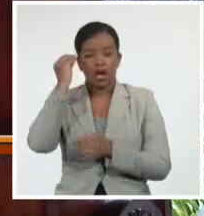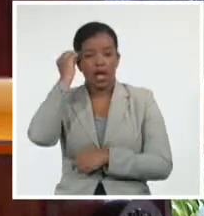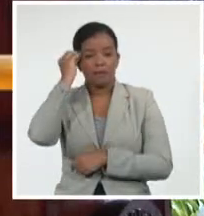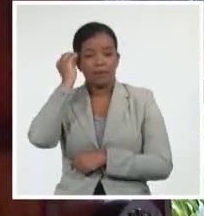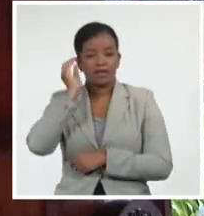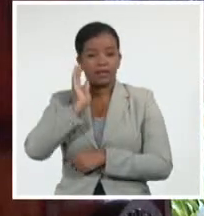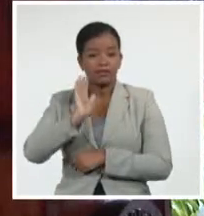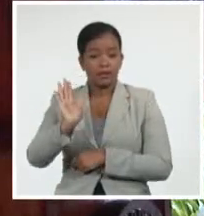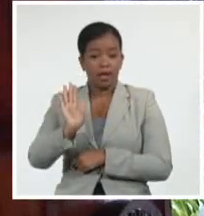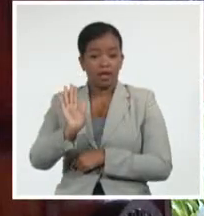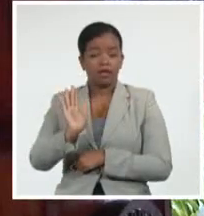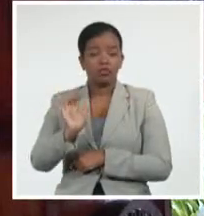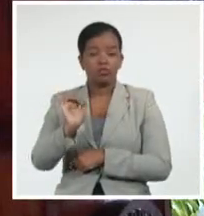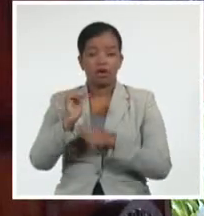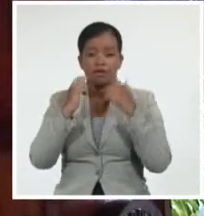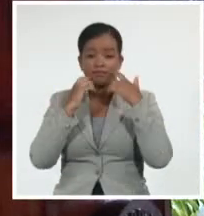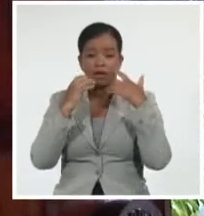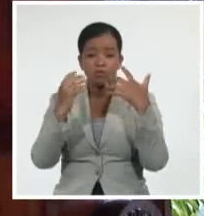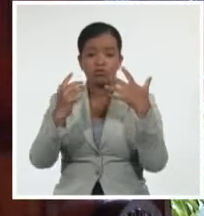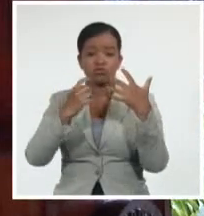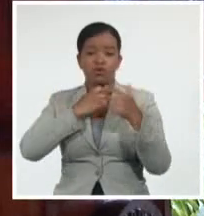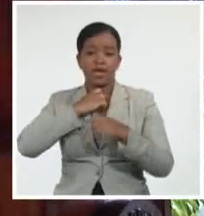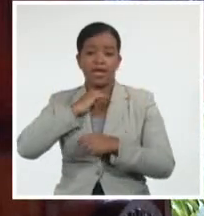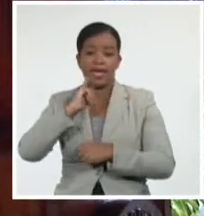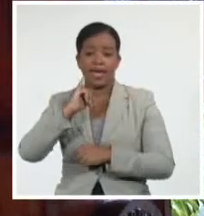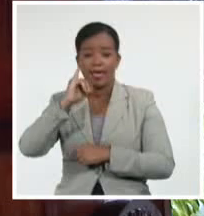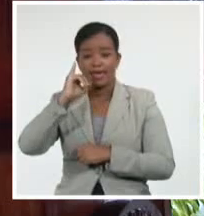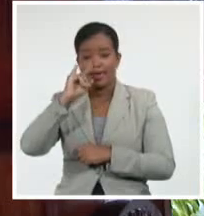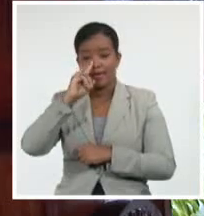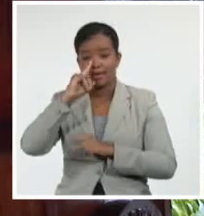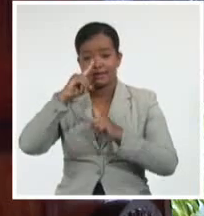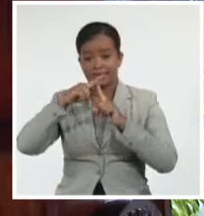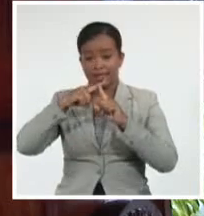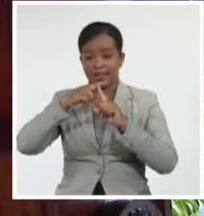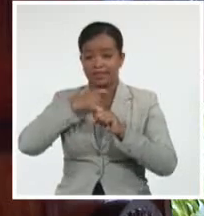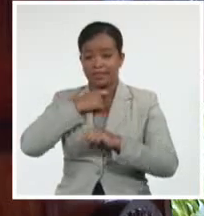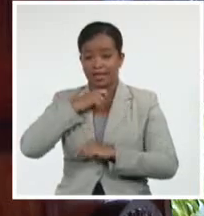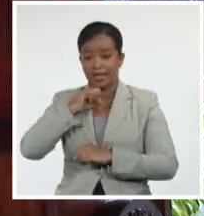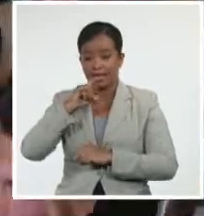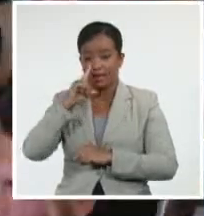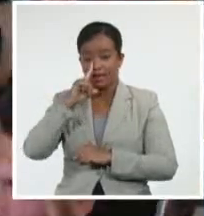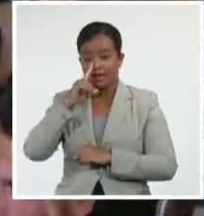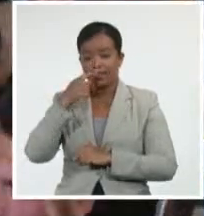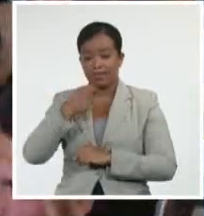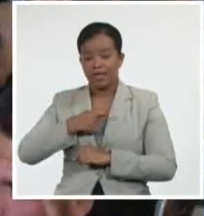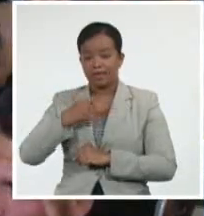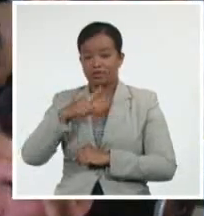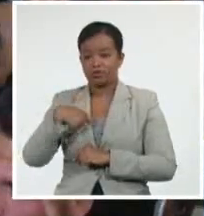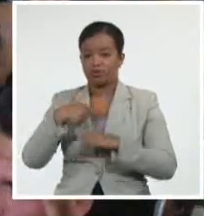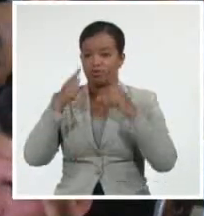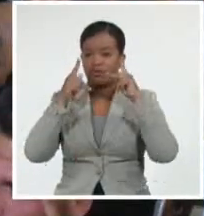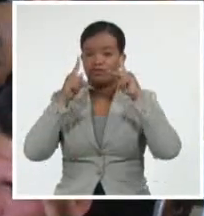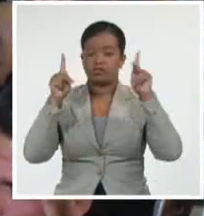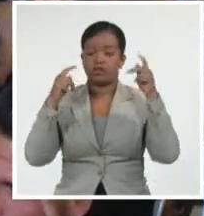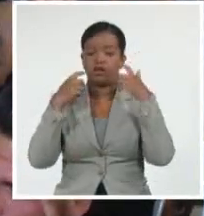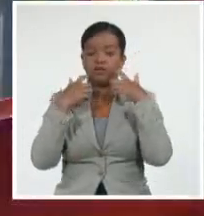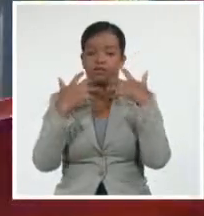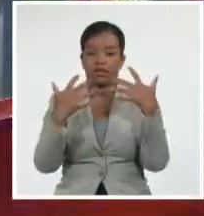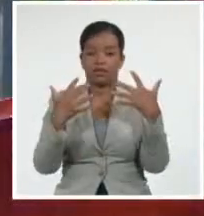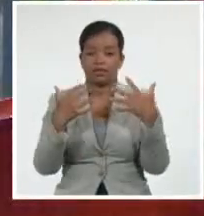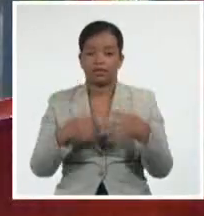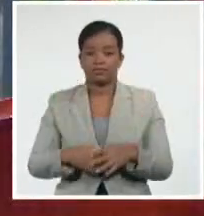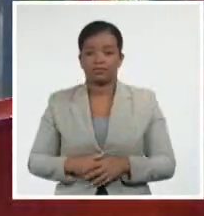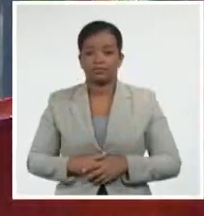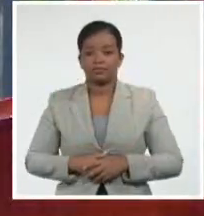Albert Einstein, intentamos convertirnos en personas de éxito, sino en profesionales de valor. En palabras centrales, la doctora